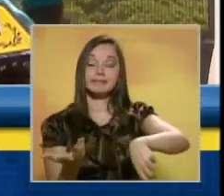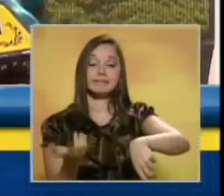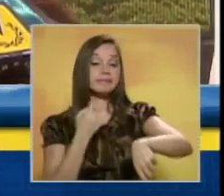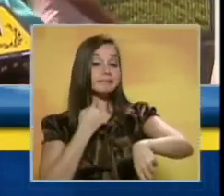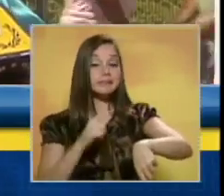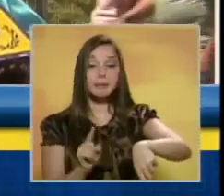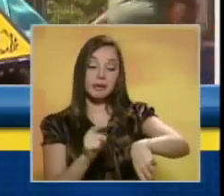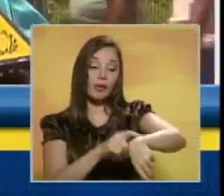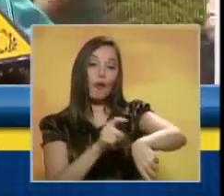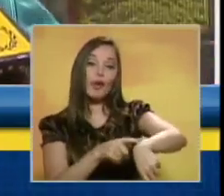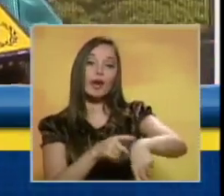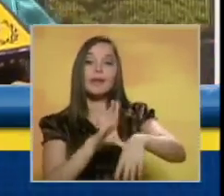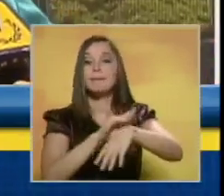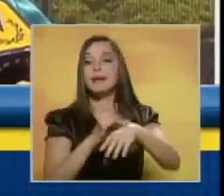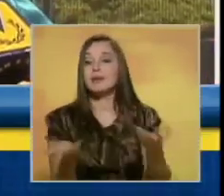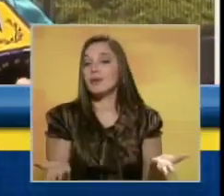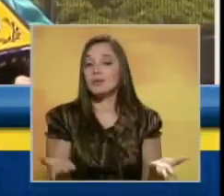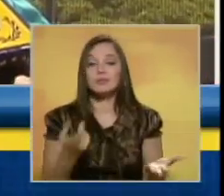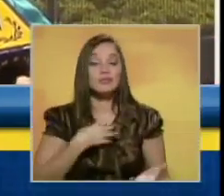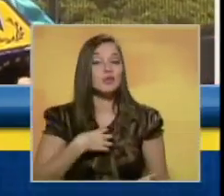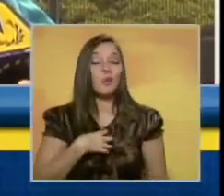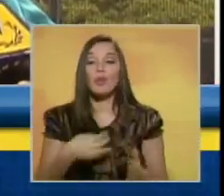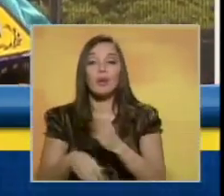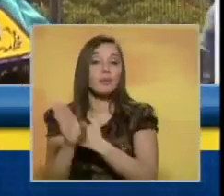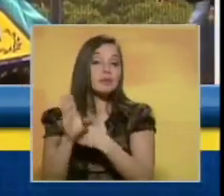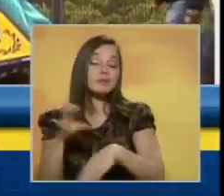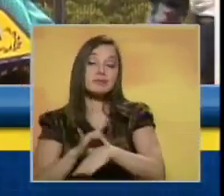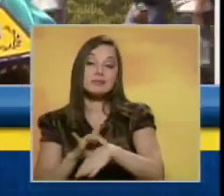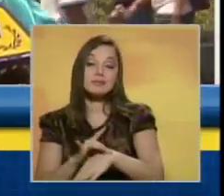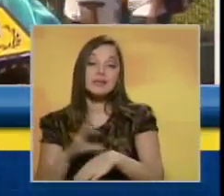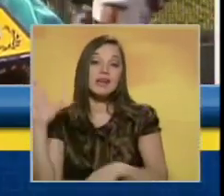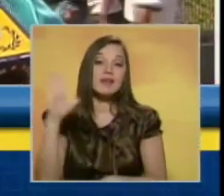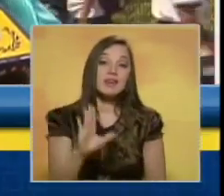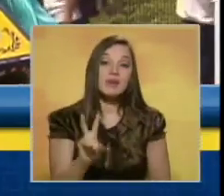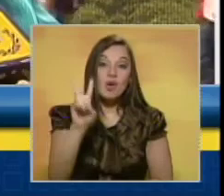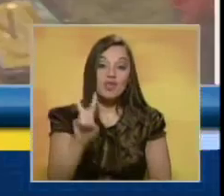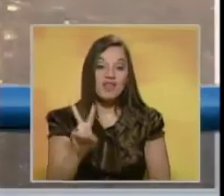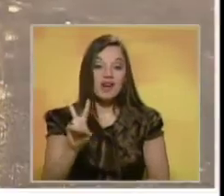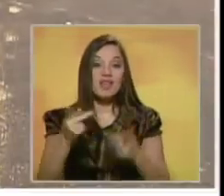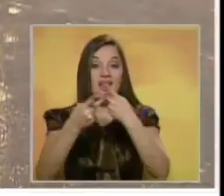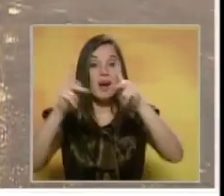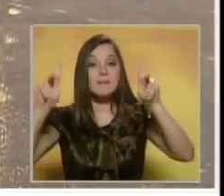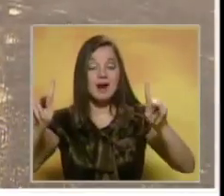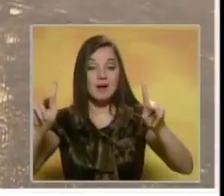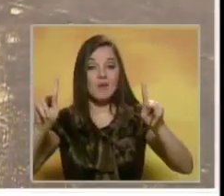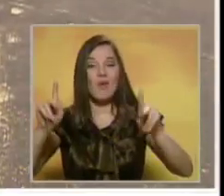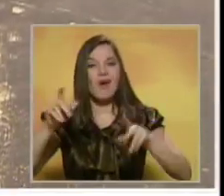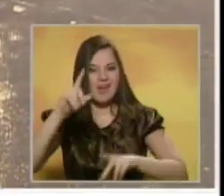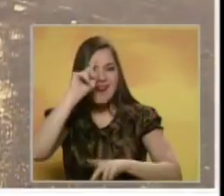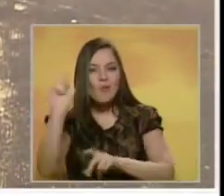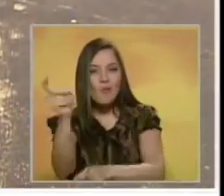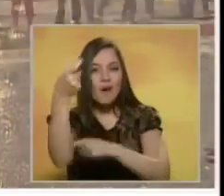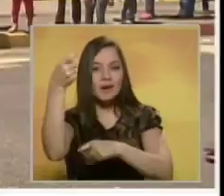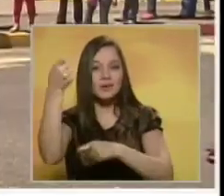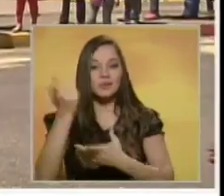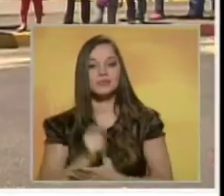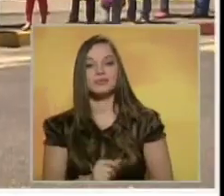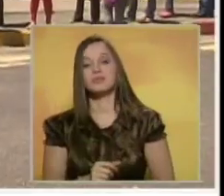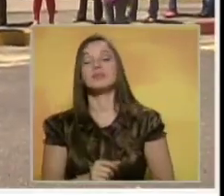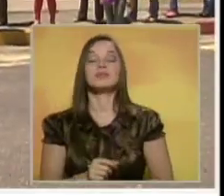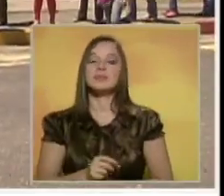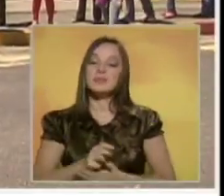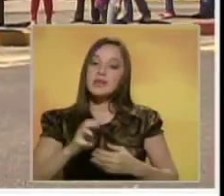la hora del médico, ahora no podemos ir al médico. Estamos viniendo de Valle de la Pascua. Los trabajos de modernización tecnológica en la